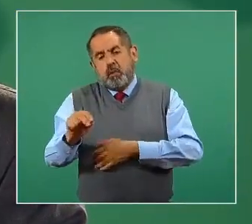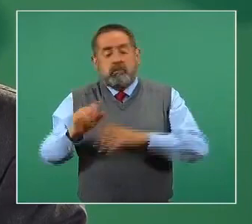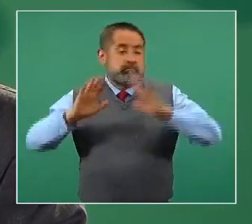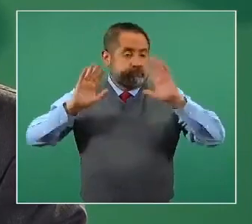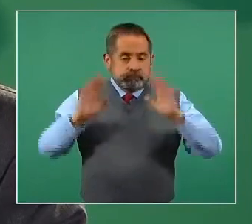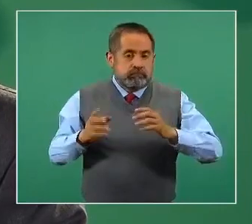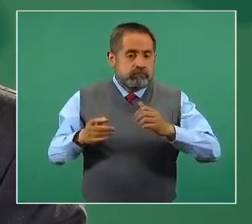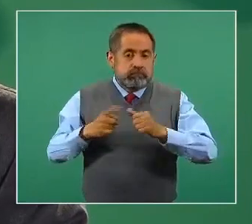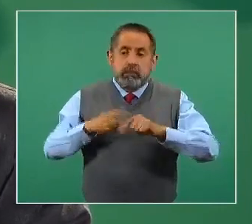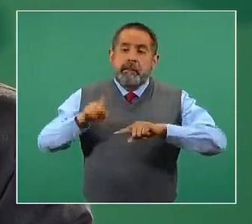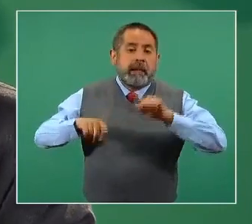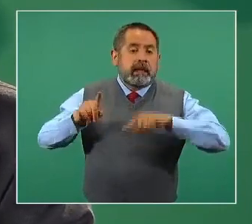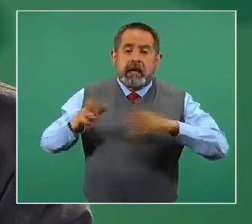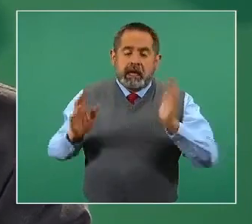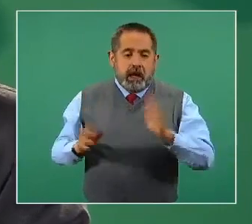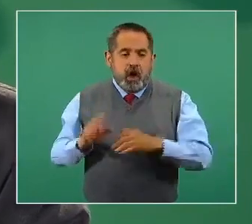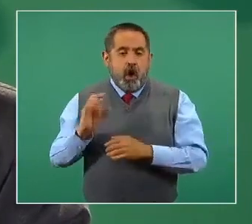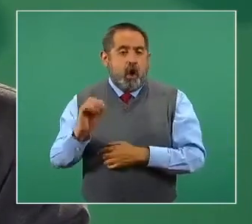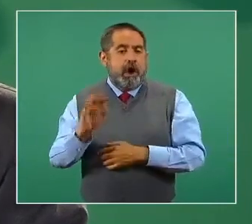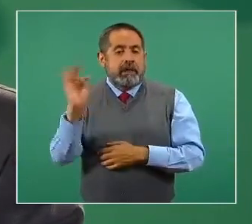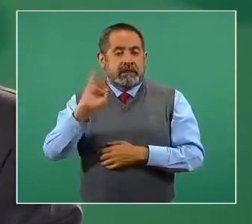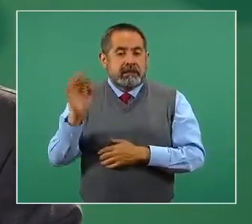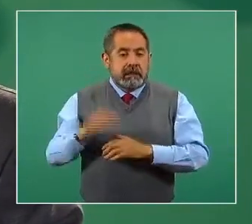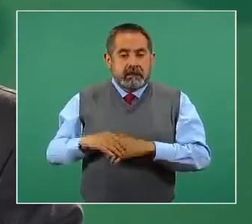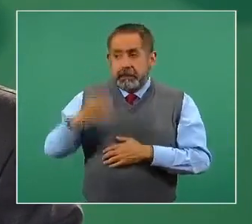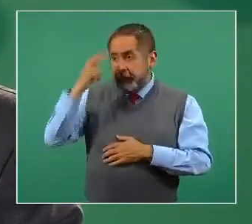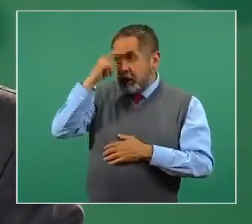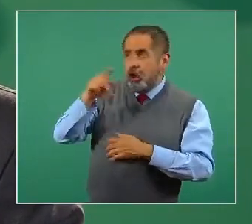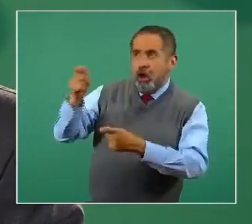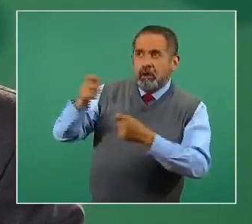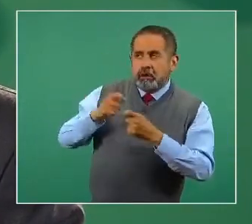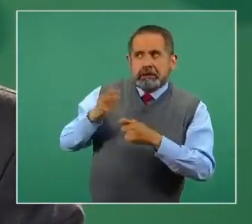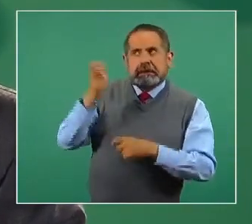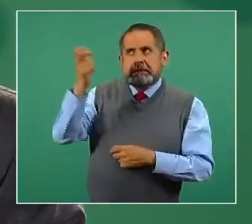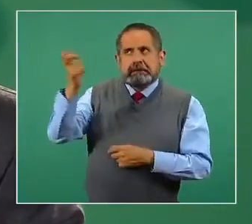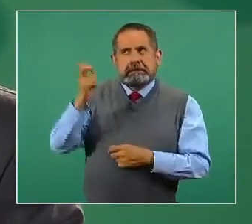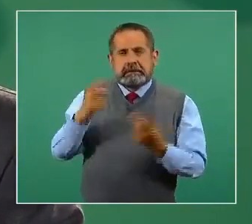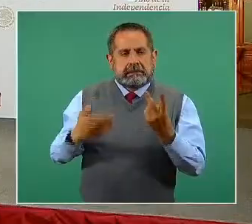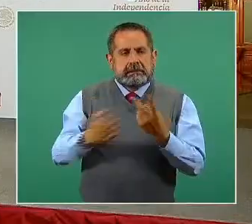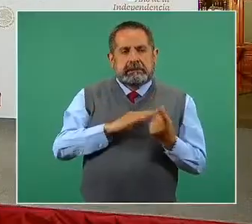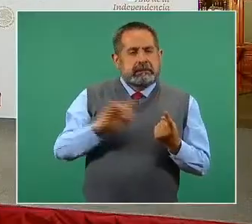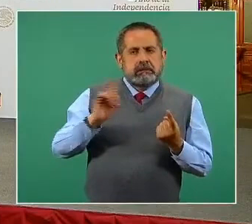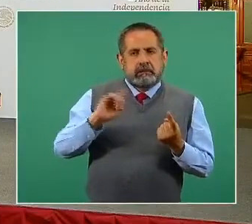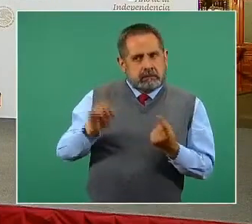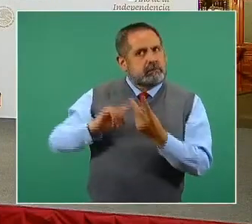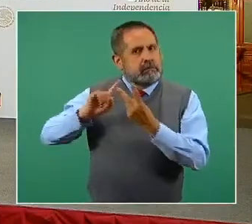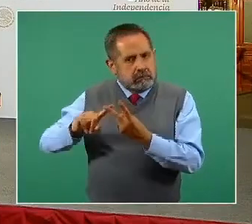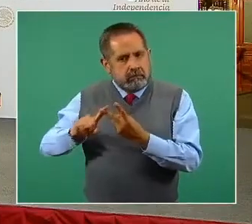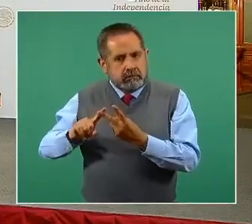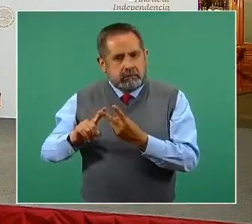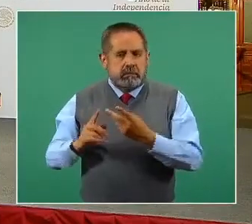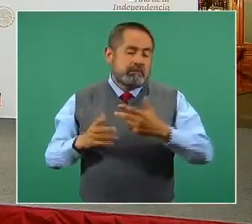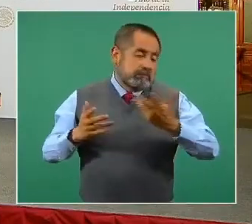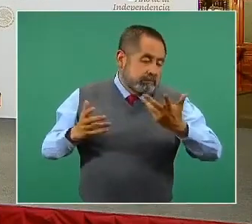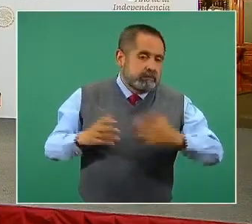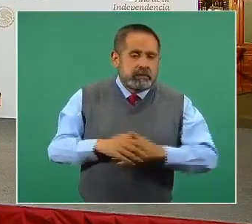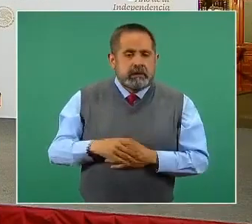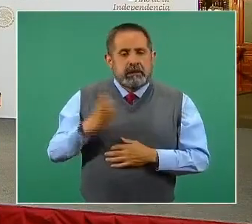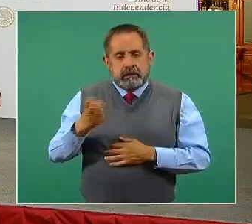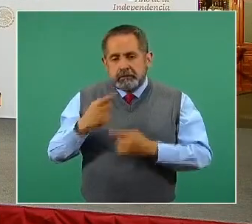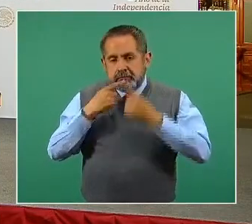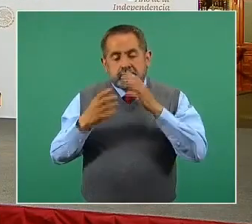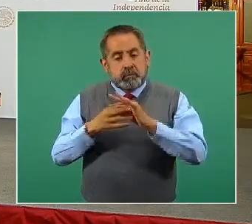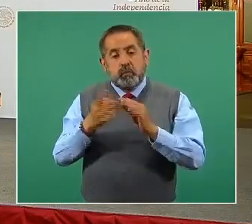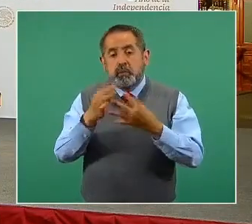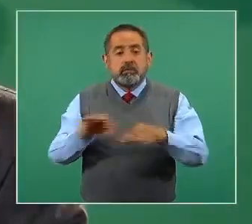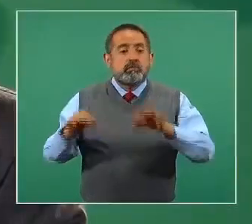su autorización, o bien que en México no la consideremos para su uso. Y esto lo que nos lleva, y